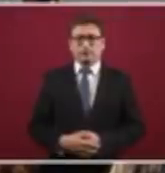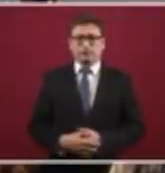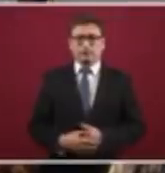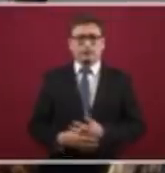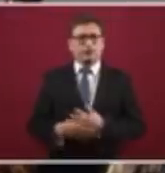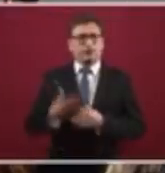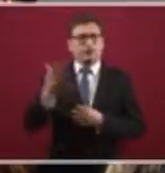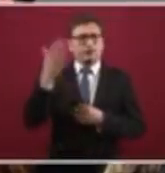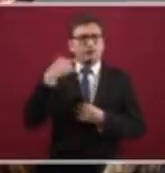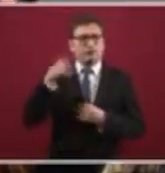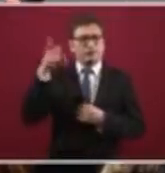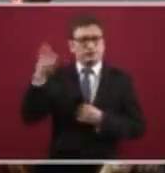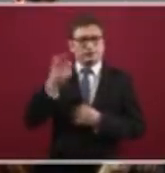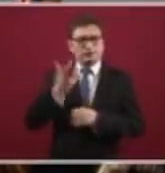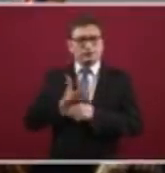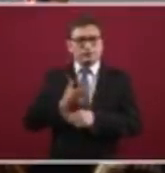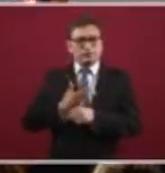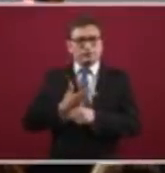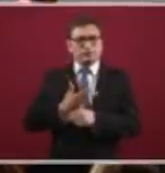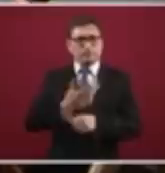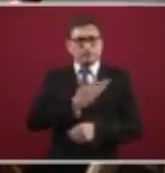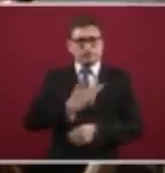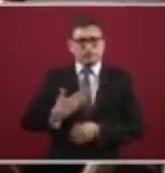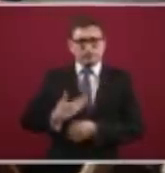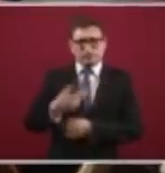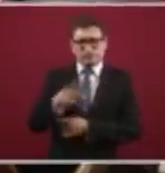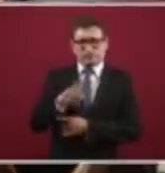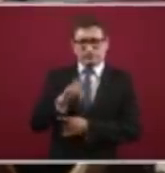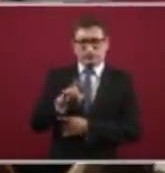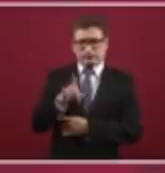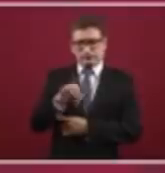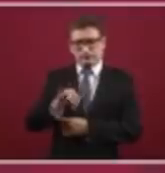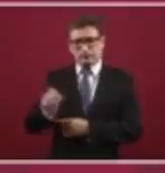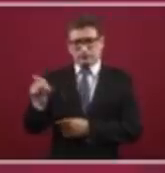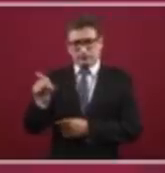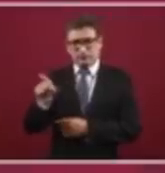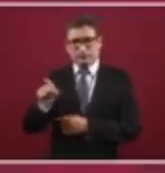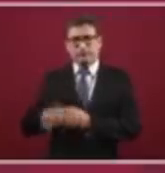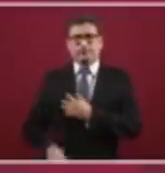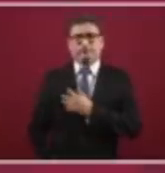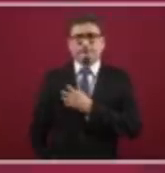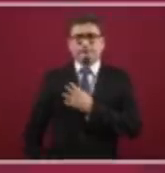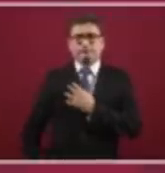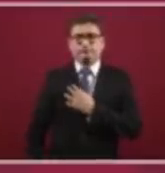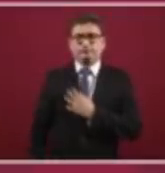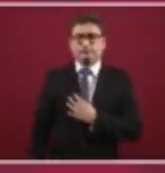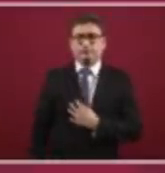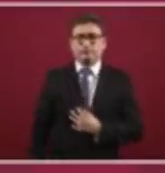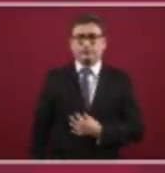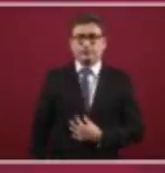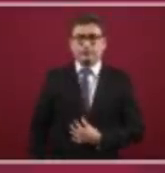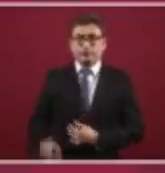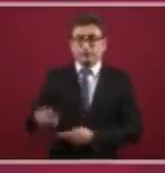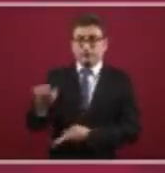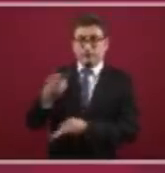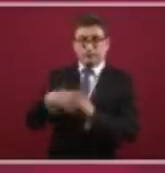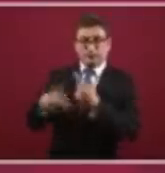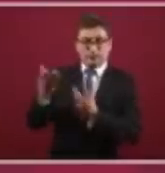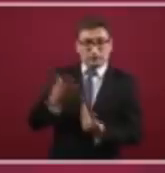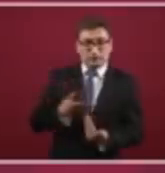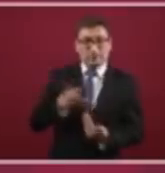el presidente kennedy este le dio un trato de mucho